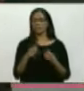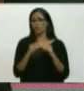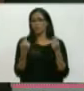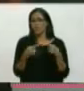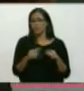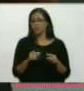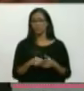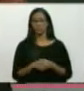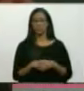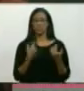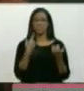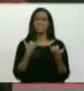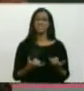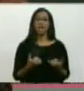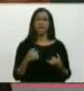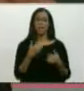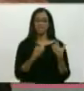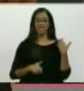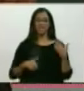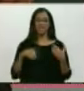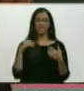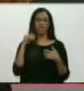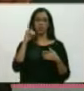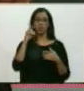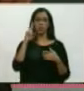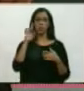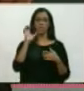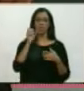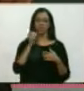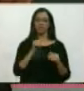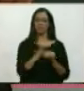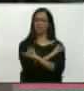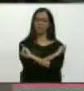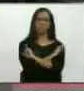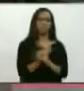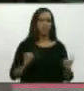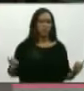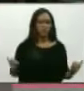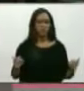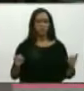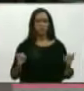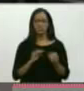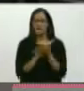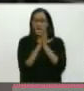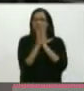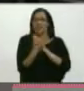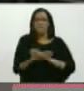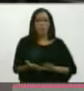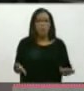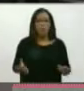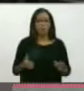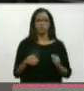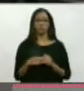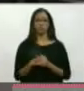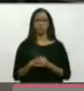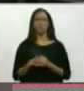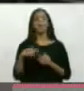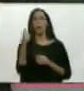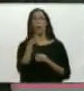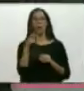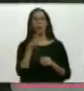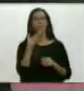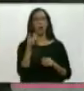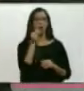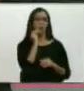Duque acabó. Ya. Terminó. ¿Verdad? Con todas las cosas que ha hecho. Una vuelta atrás. Vamos a buscar a un